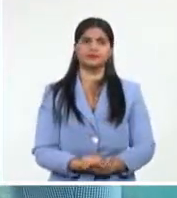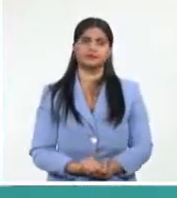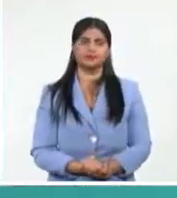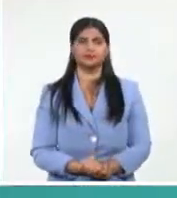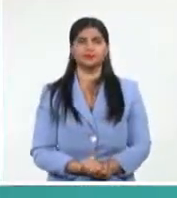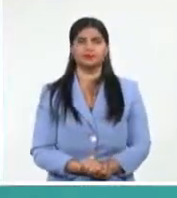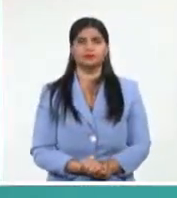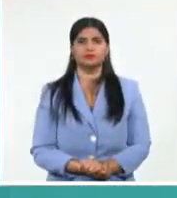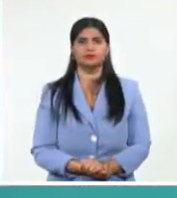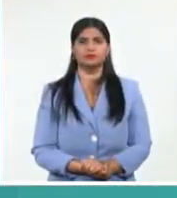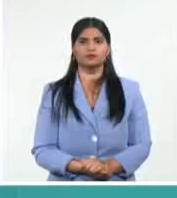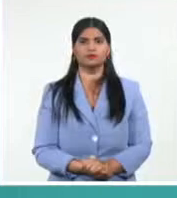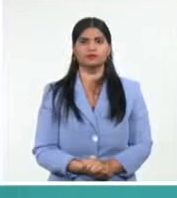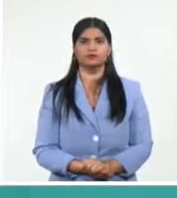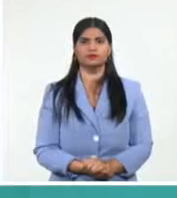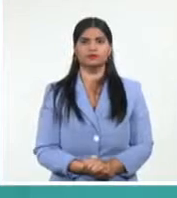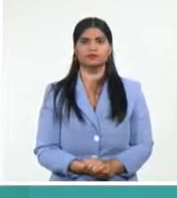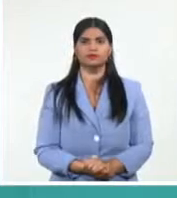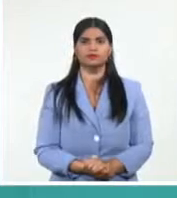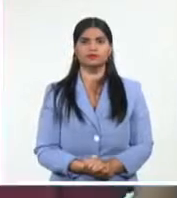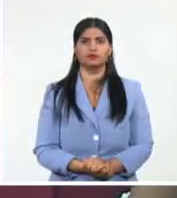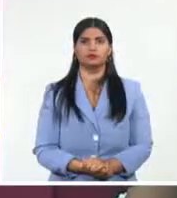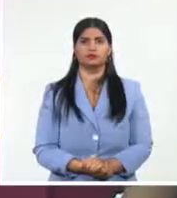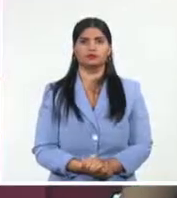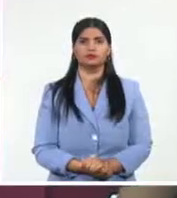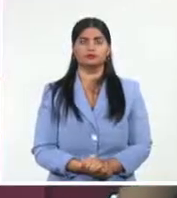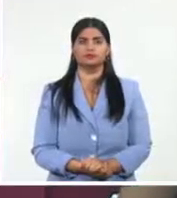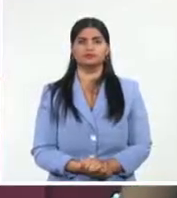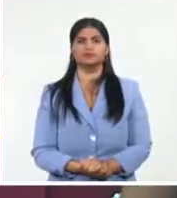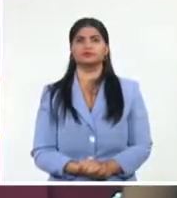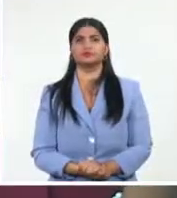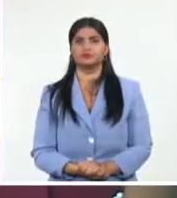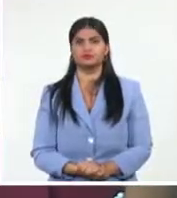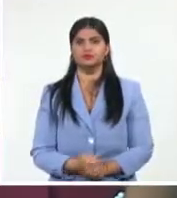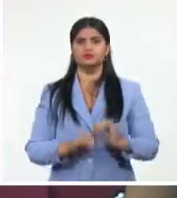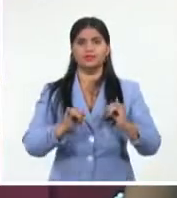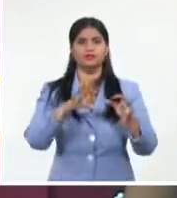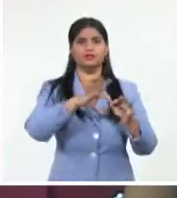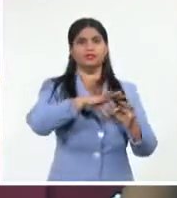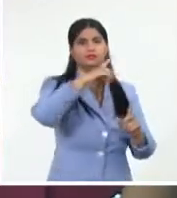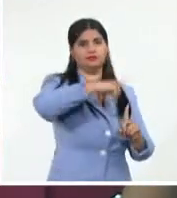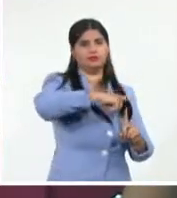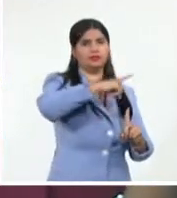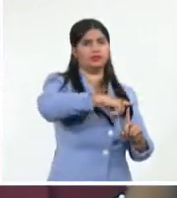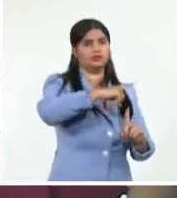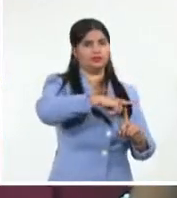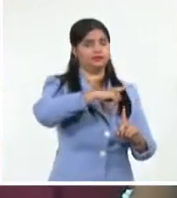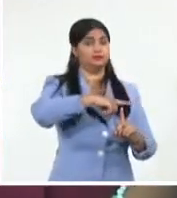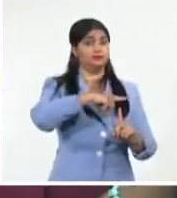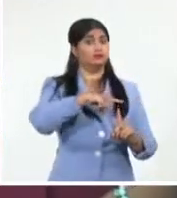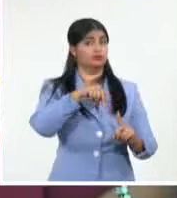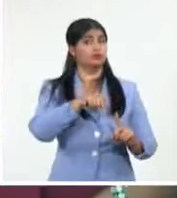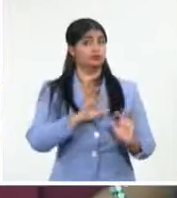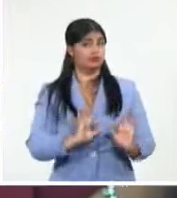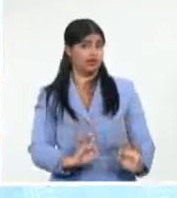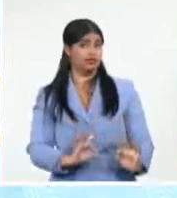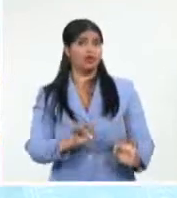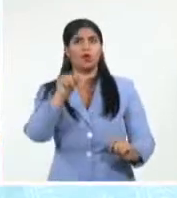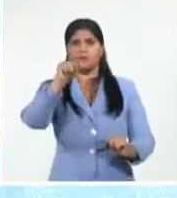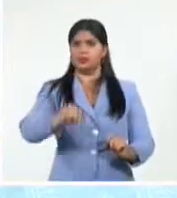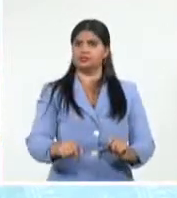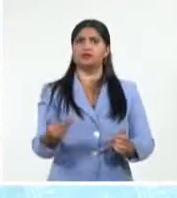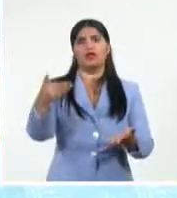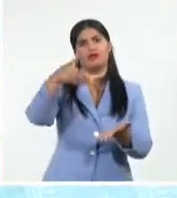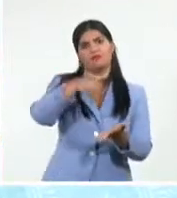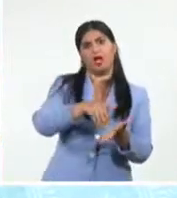Las estadísticas revelan el efectivo proceso de elecciones en Guantánamo, donde se vota por 1.402 nominados, de